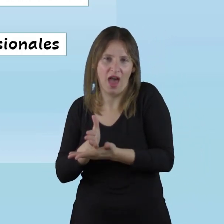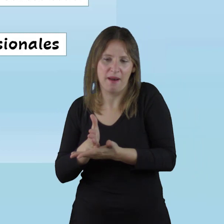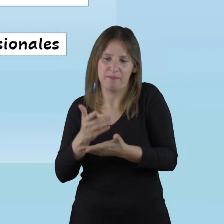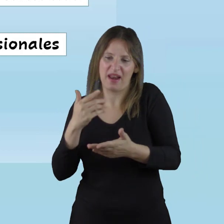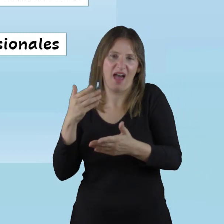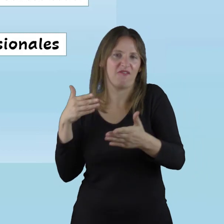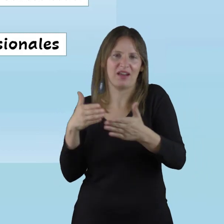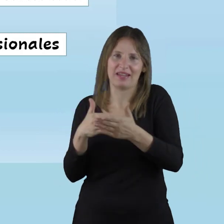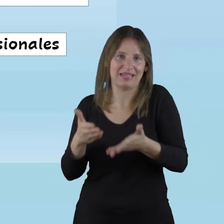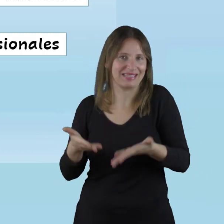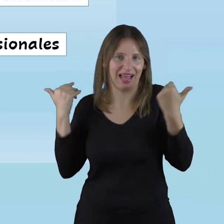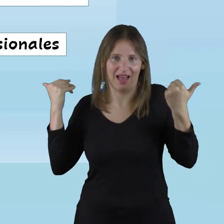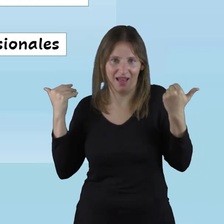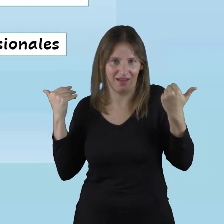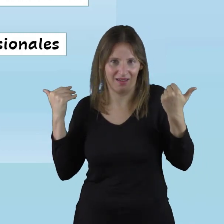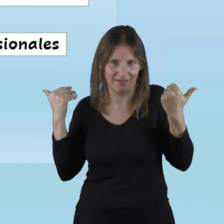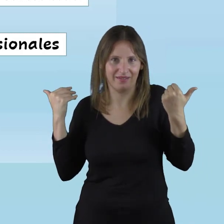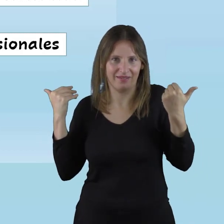o